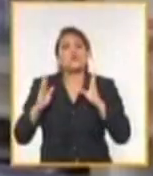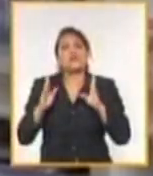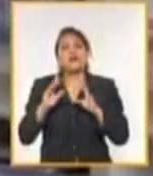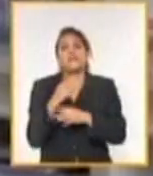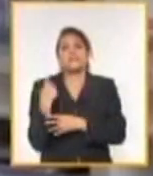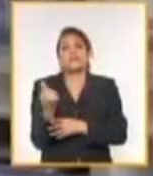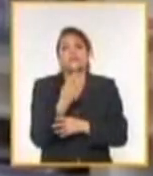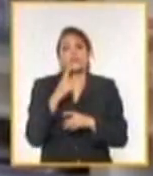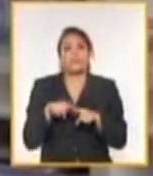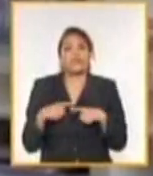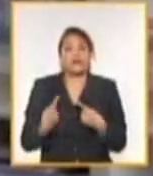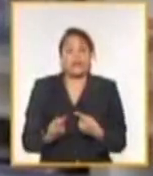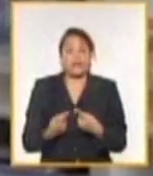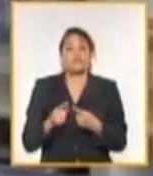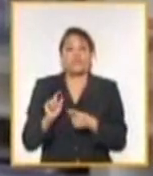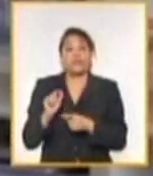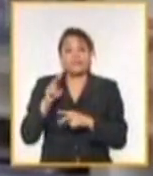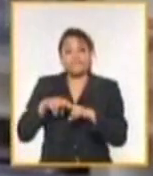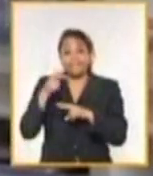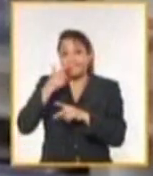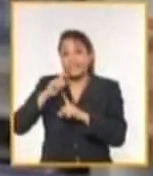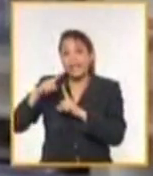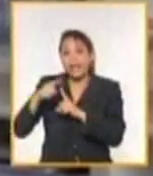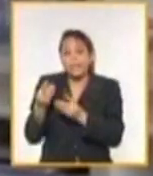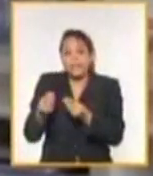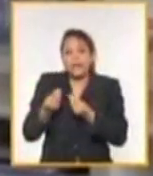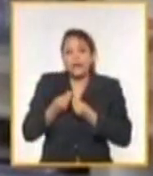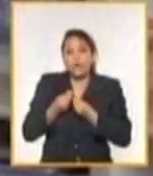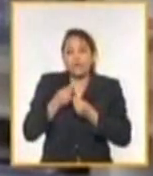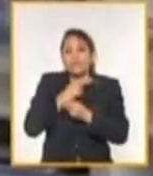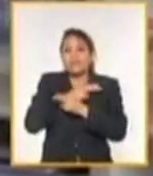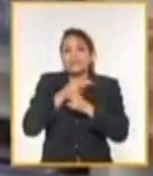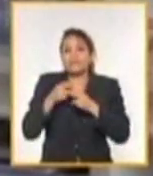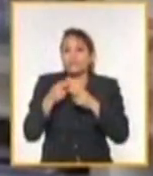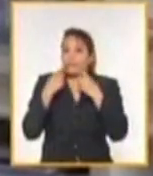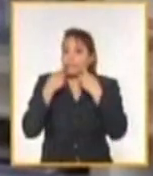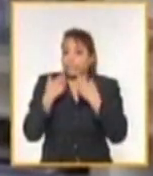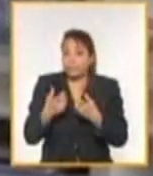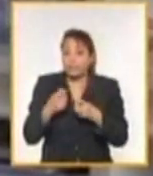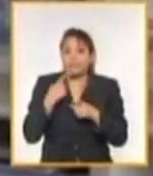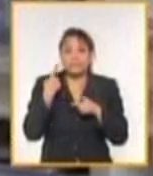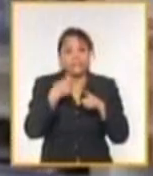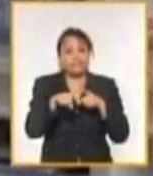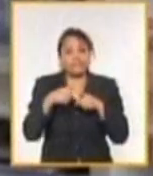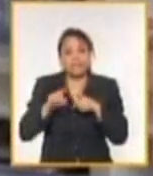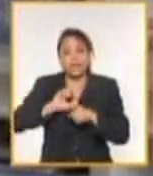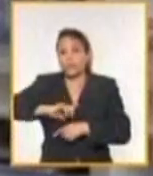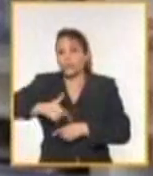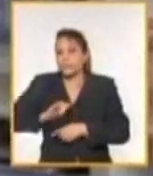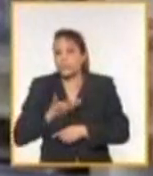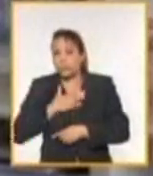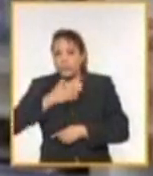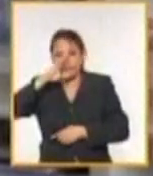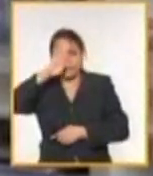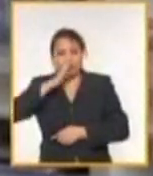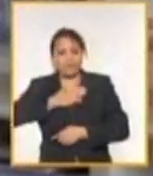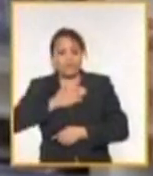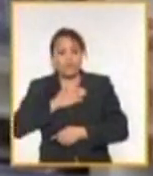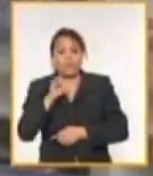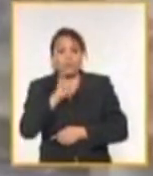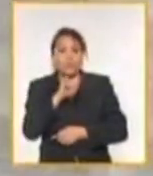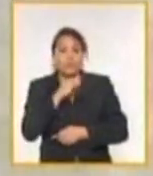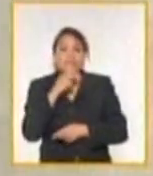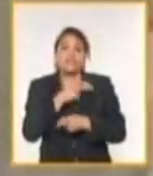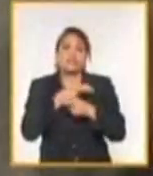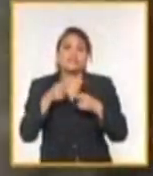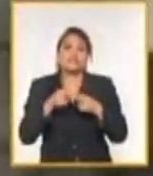Hart dejó una impronta muy importante en la historia de la cultura cubana, pero también en la historia